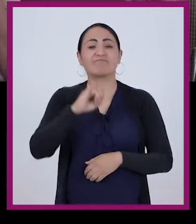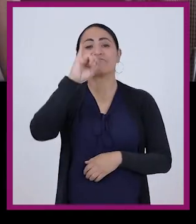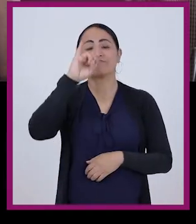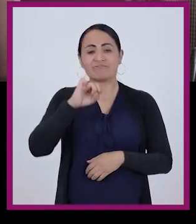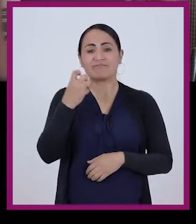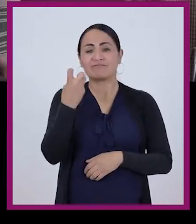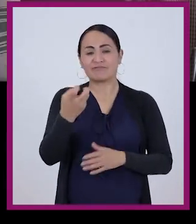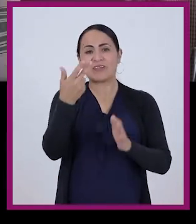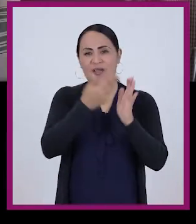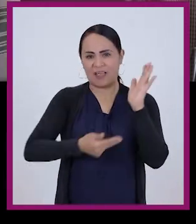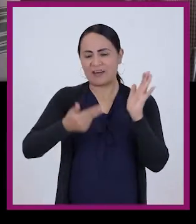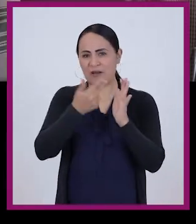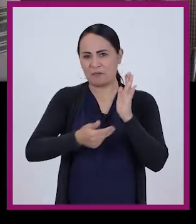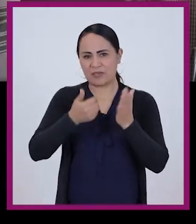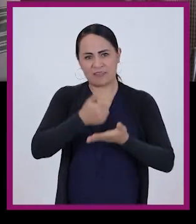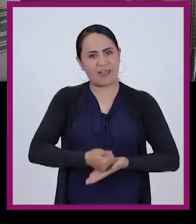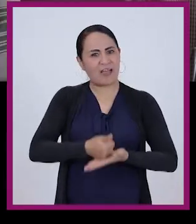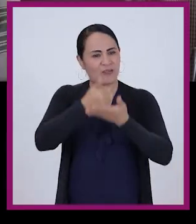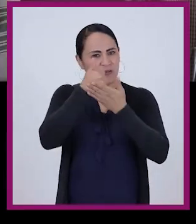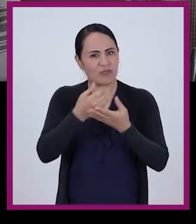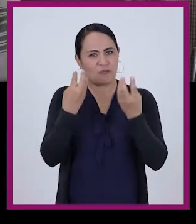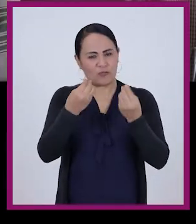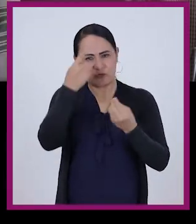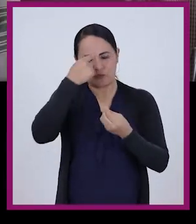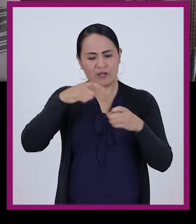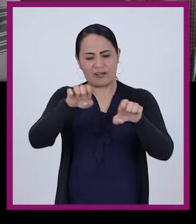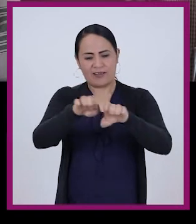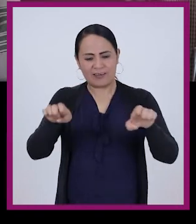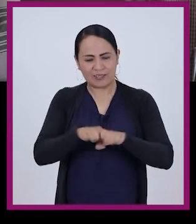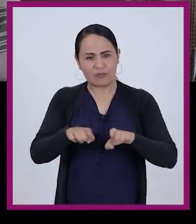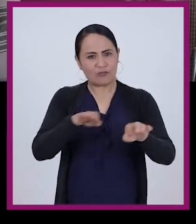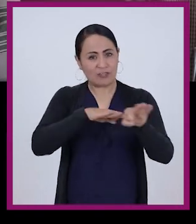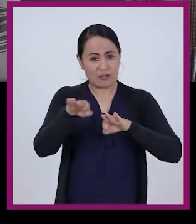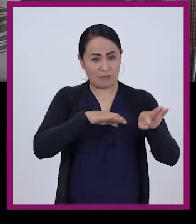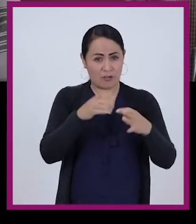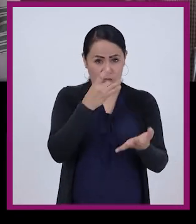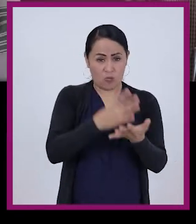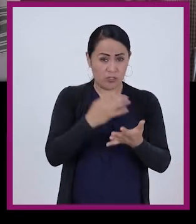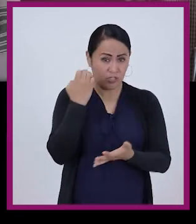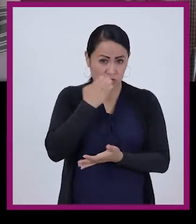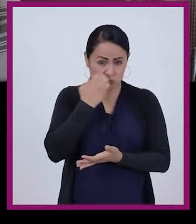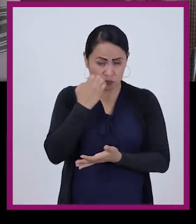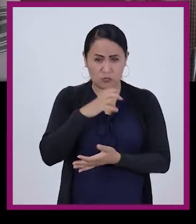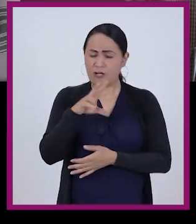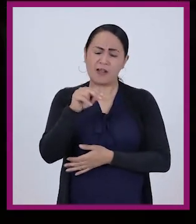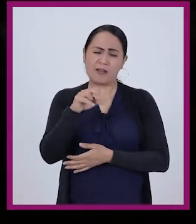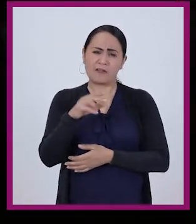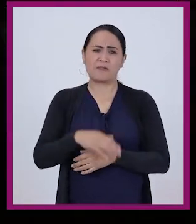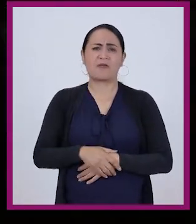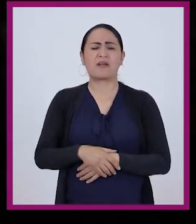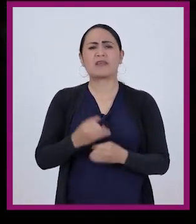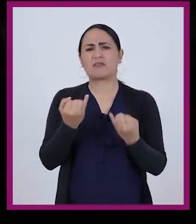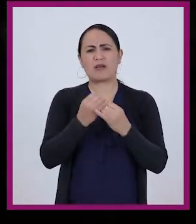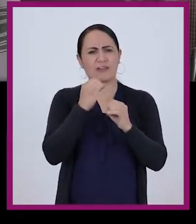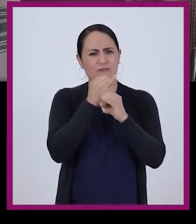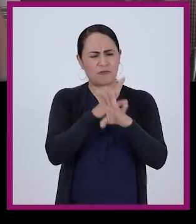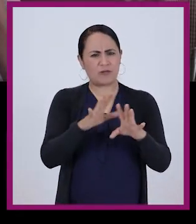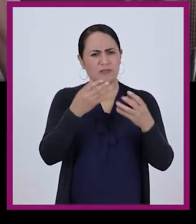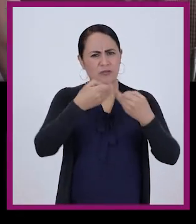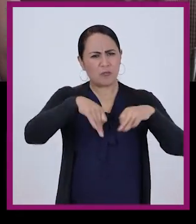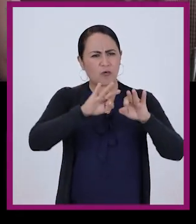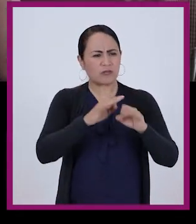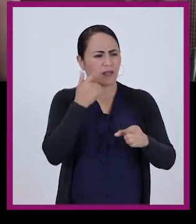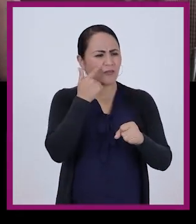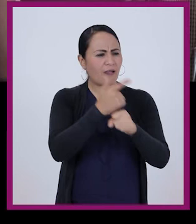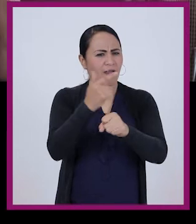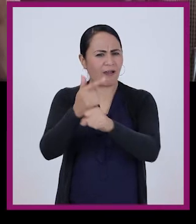apps. Sí, la verdad es una gran herramienta que se puede usar para cualquier trabajo en equipo, no solo escolar. Me